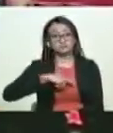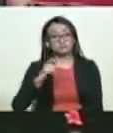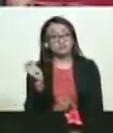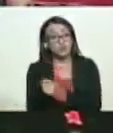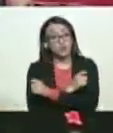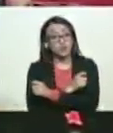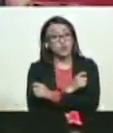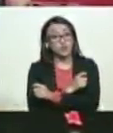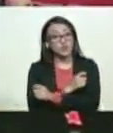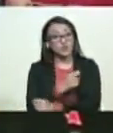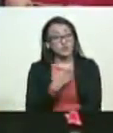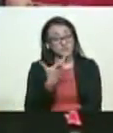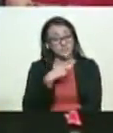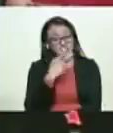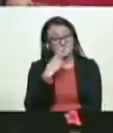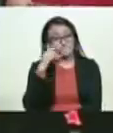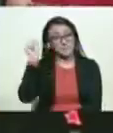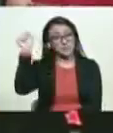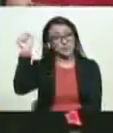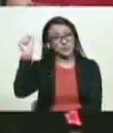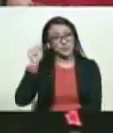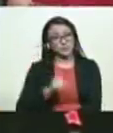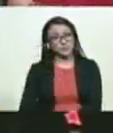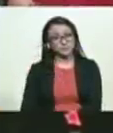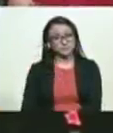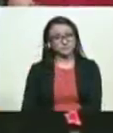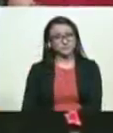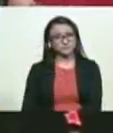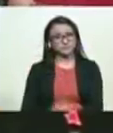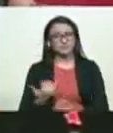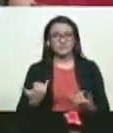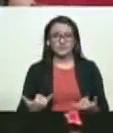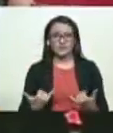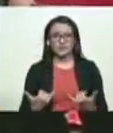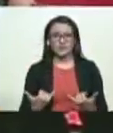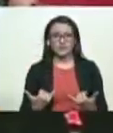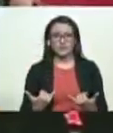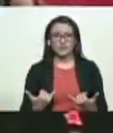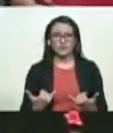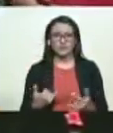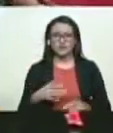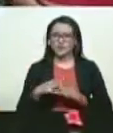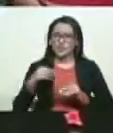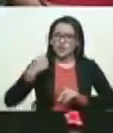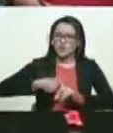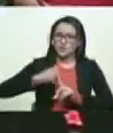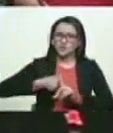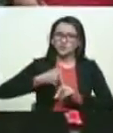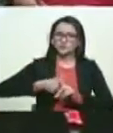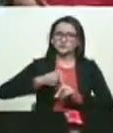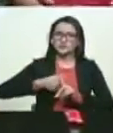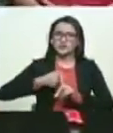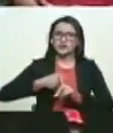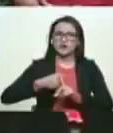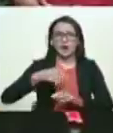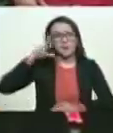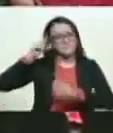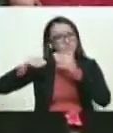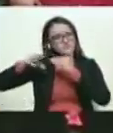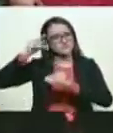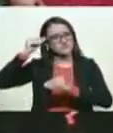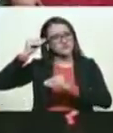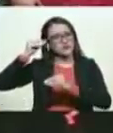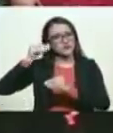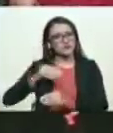nicolás no hoy por hoy con todas las luchas que dado el aprendizaje que